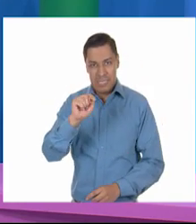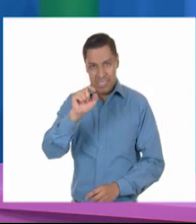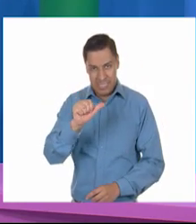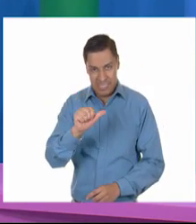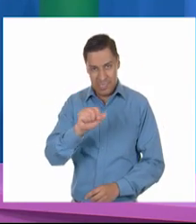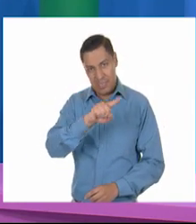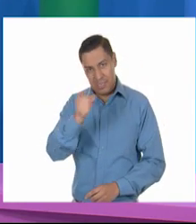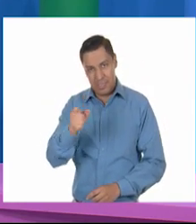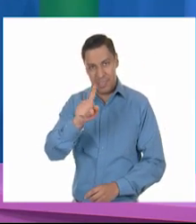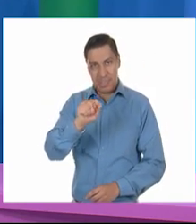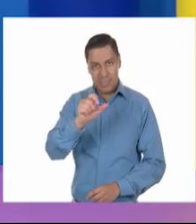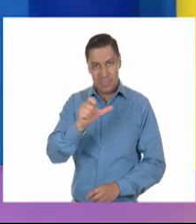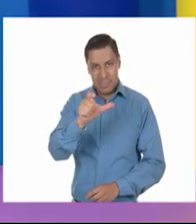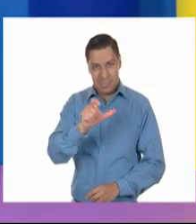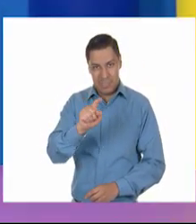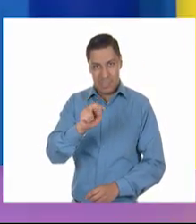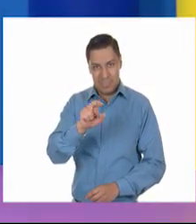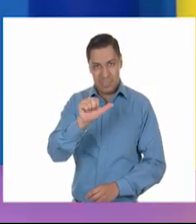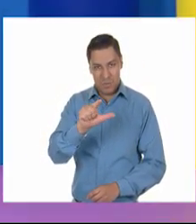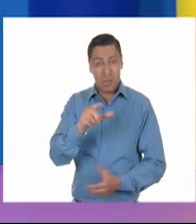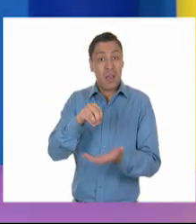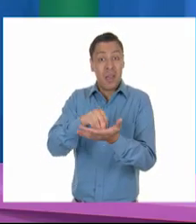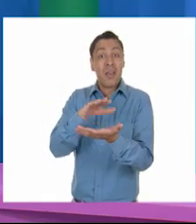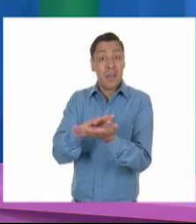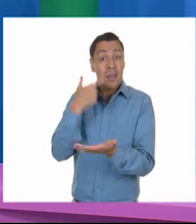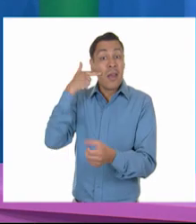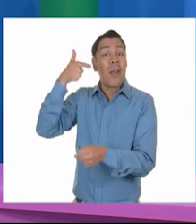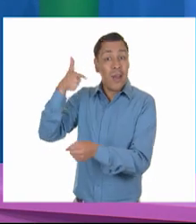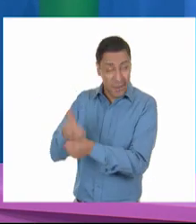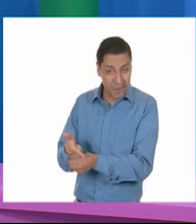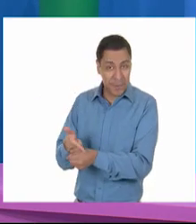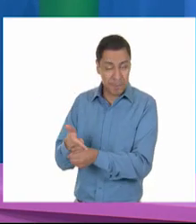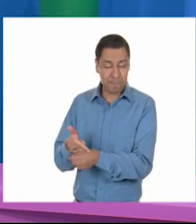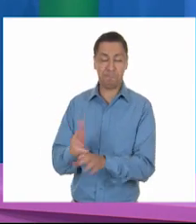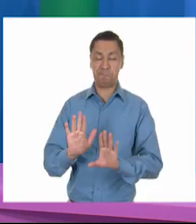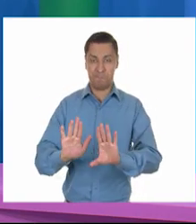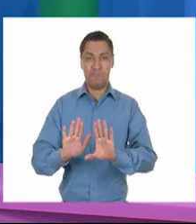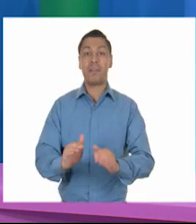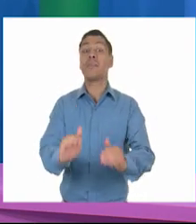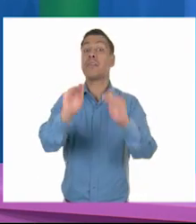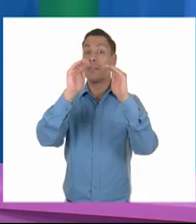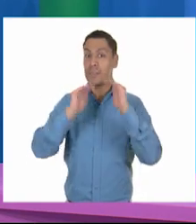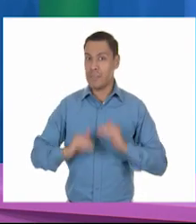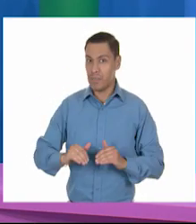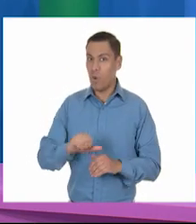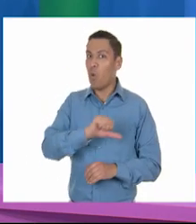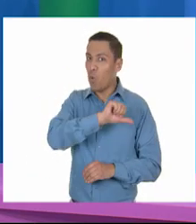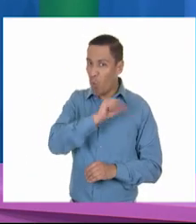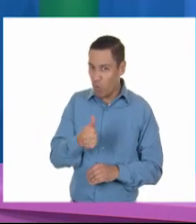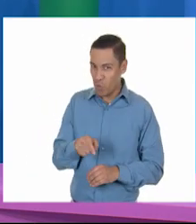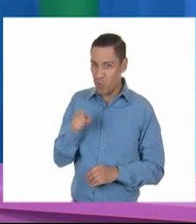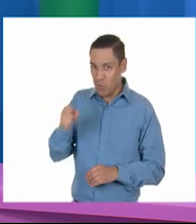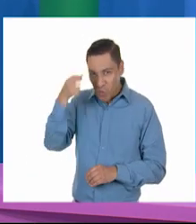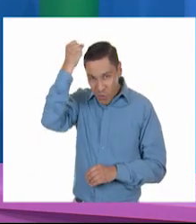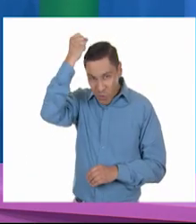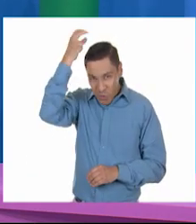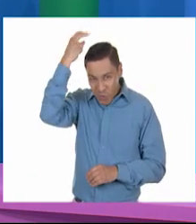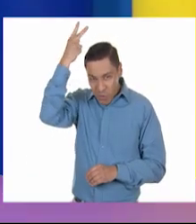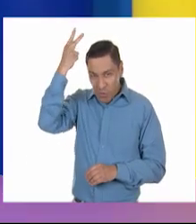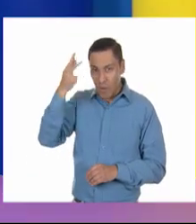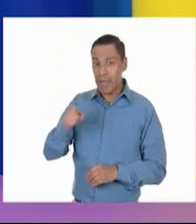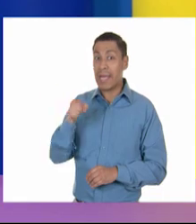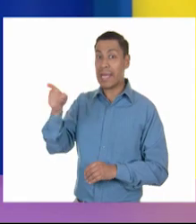de intentar hacer la versión en discurso indirecto de la tercera pregunta. Que además es la que tú le hiciste al astronauta, Raulito.